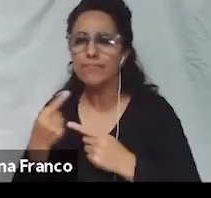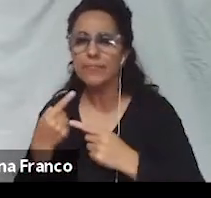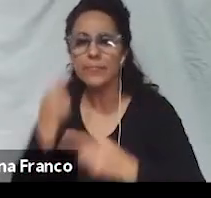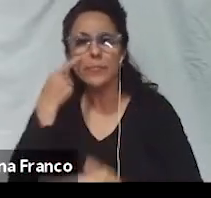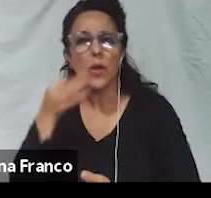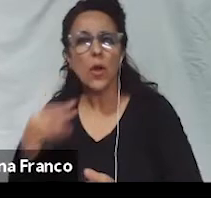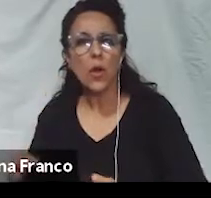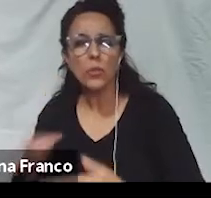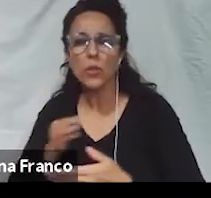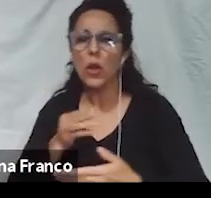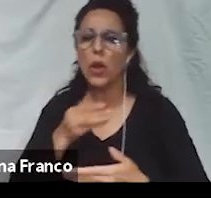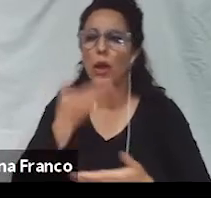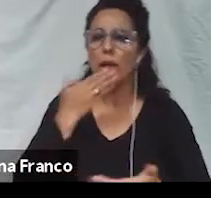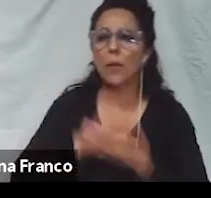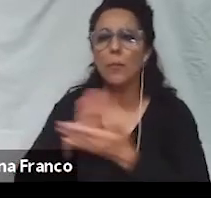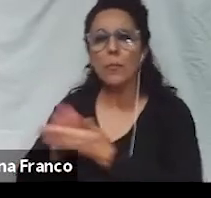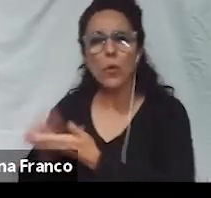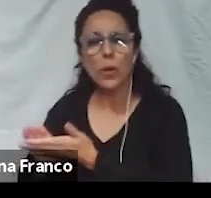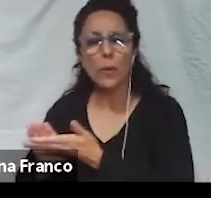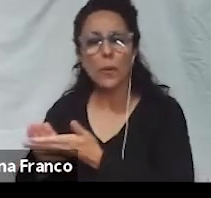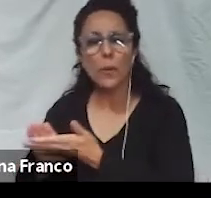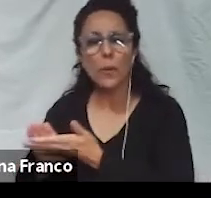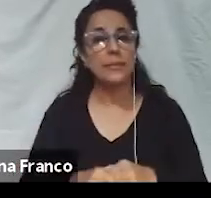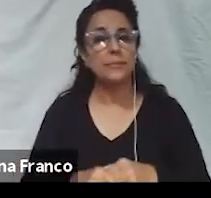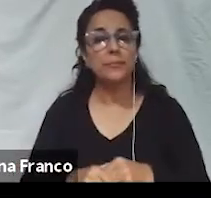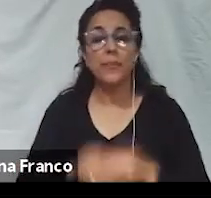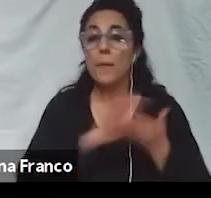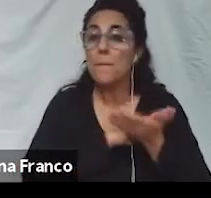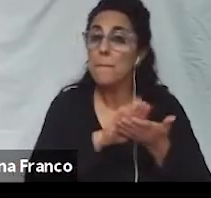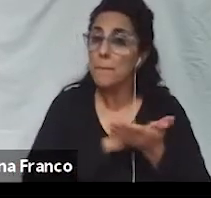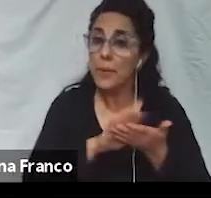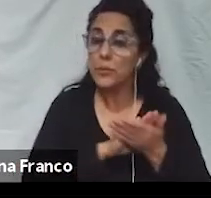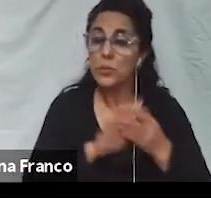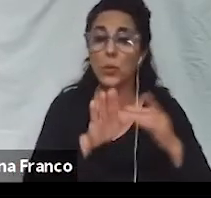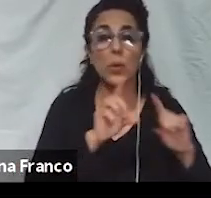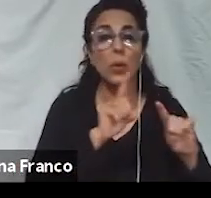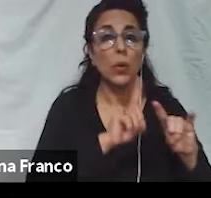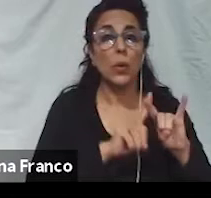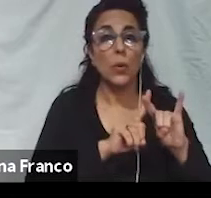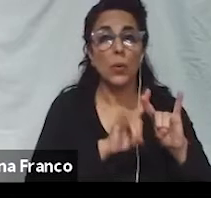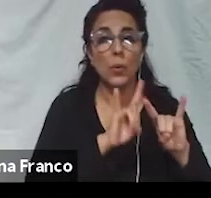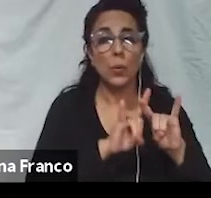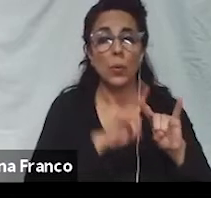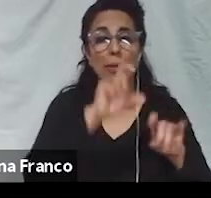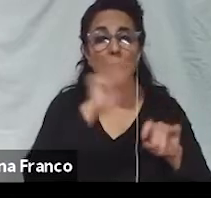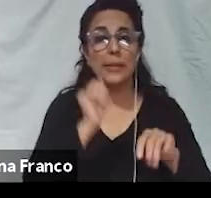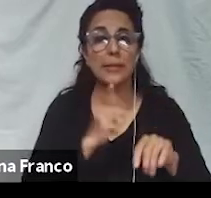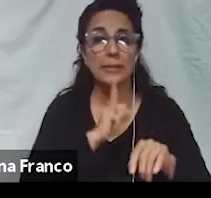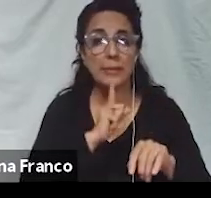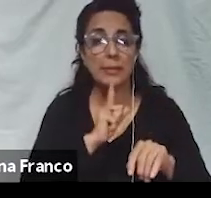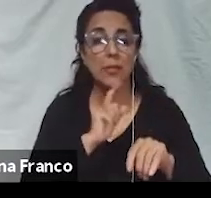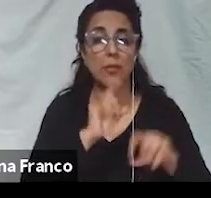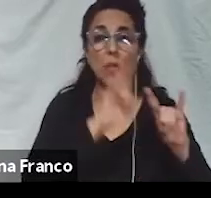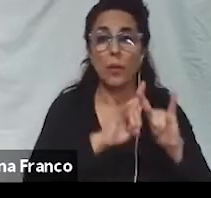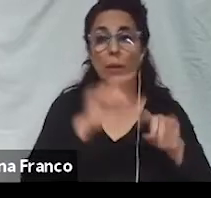y cómo llevarla a cabo. Para esto nos vamos a basar en la metodología WCAG, que es oficial también